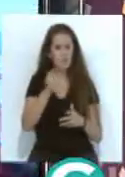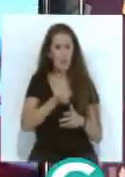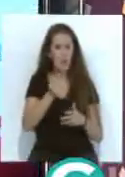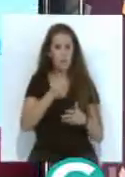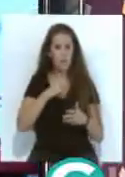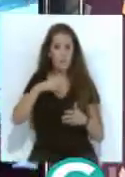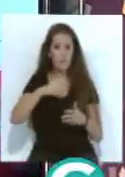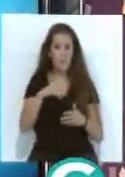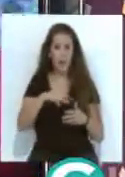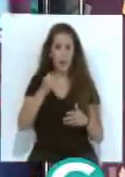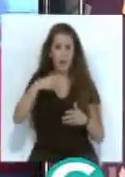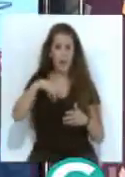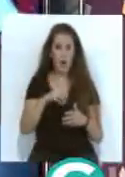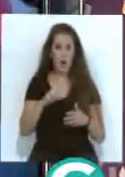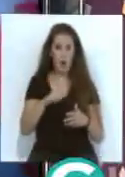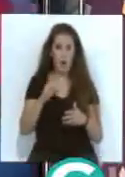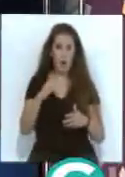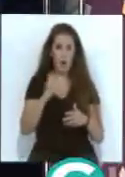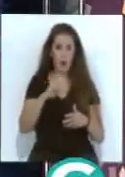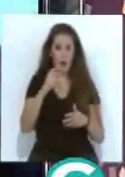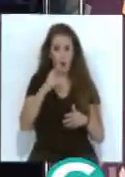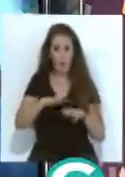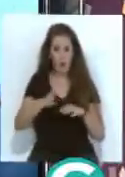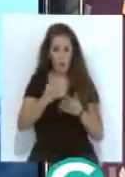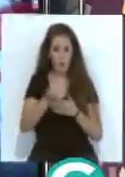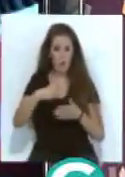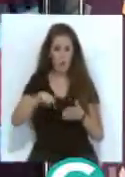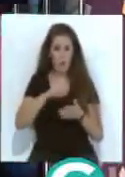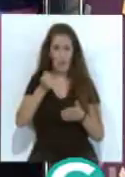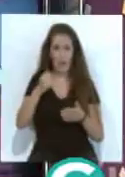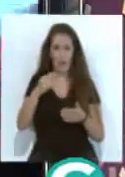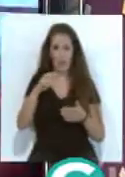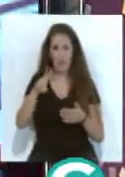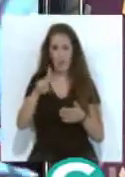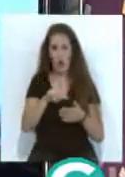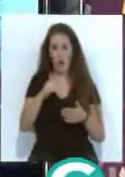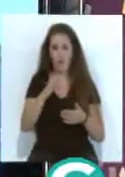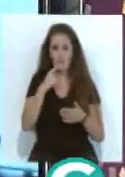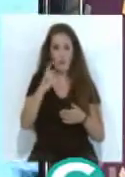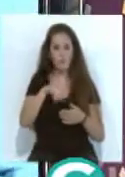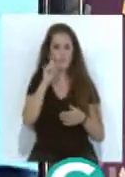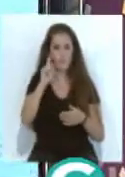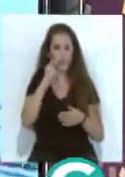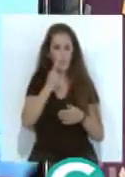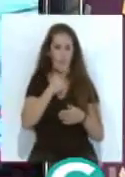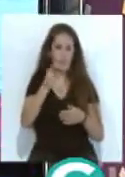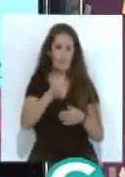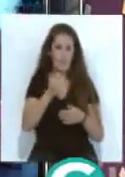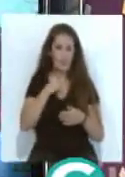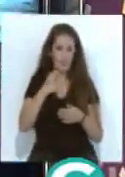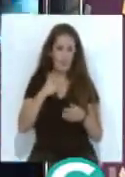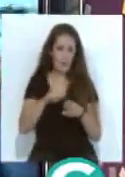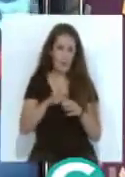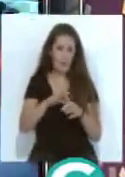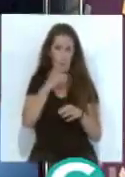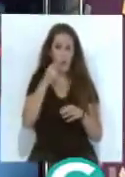chirigotero Manolo Cornejo. Para muchos de nosotros, don Adolfo, el mítico maestro de aquella chirigota con clase,